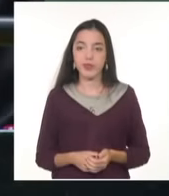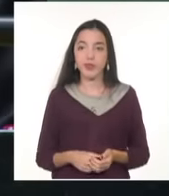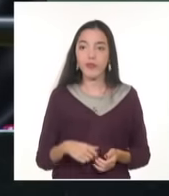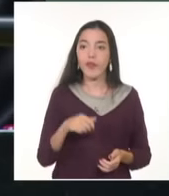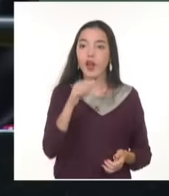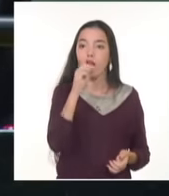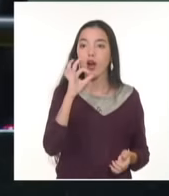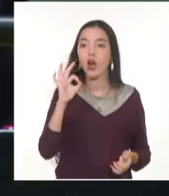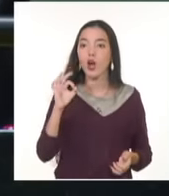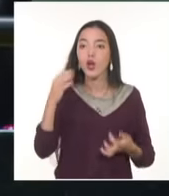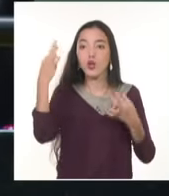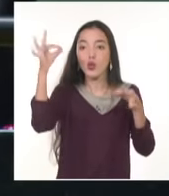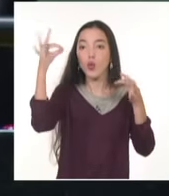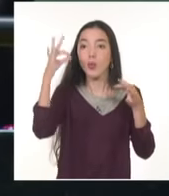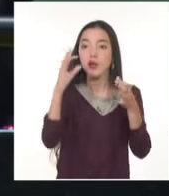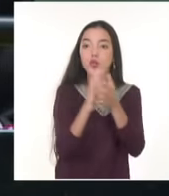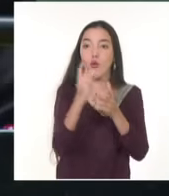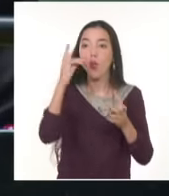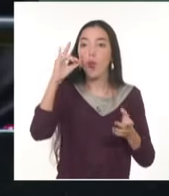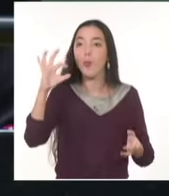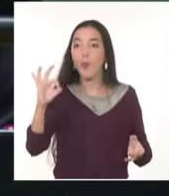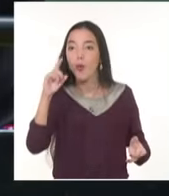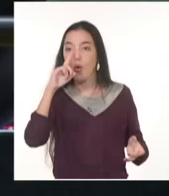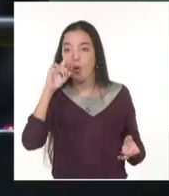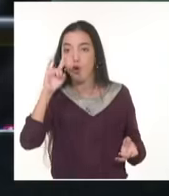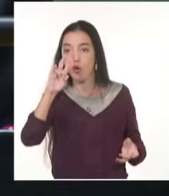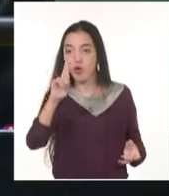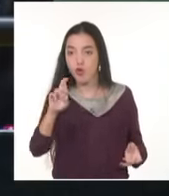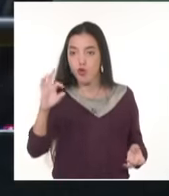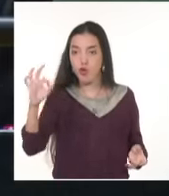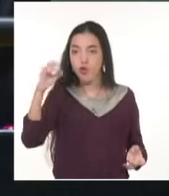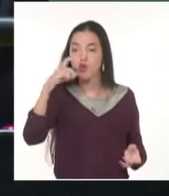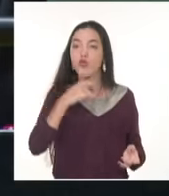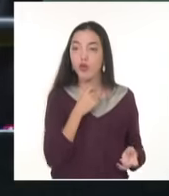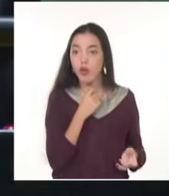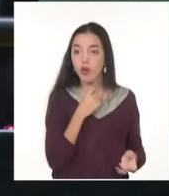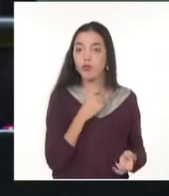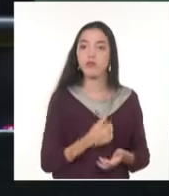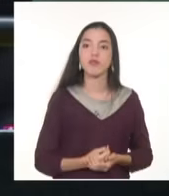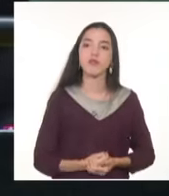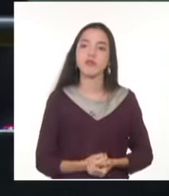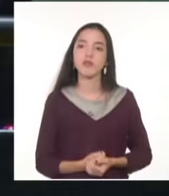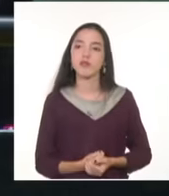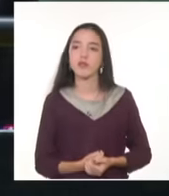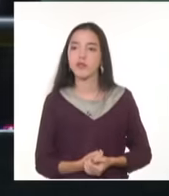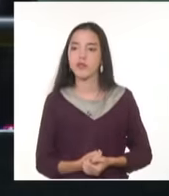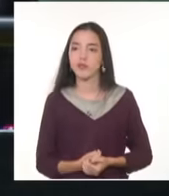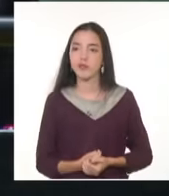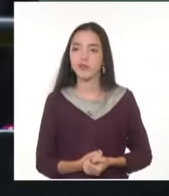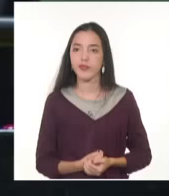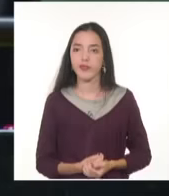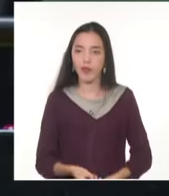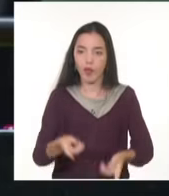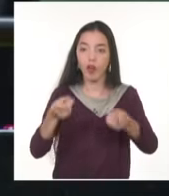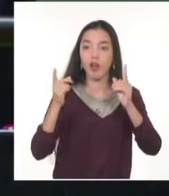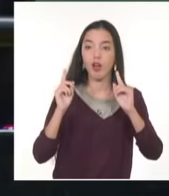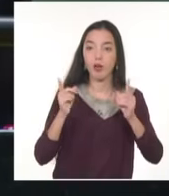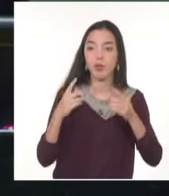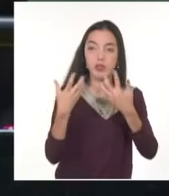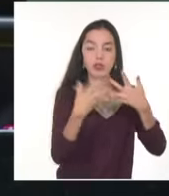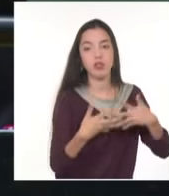que define la naturaleza imperialista, dominante y hegemonista de la política